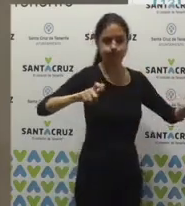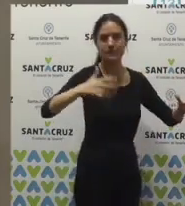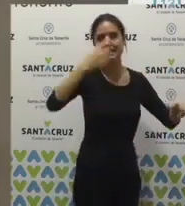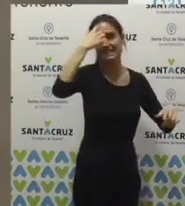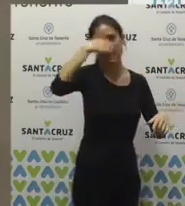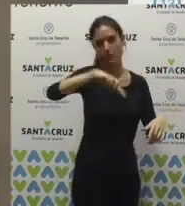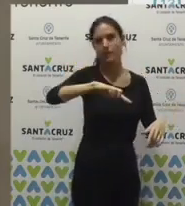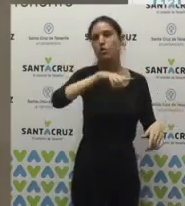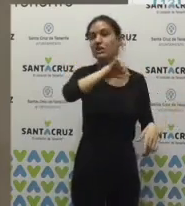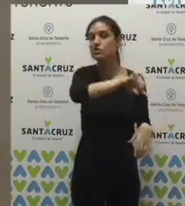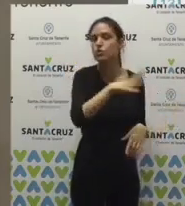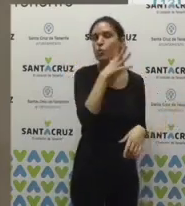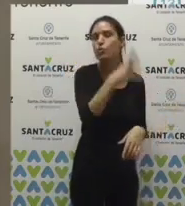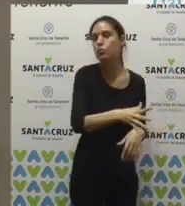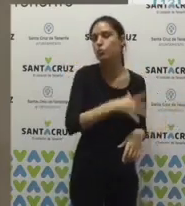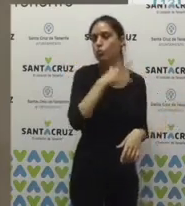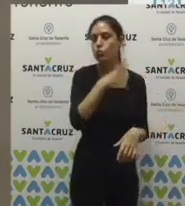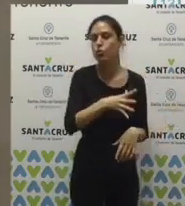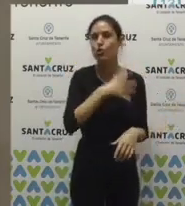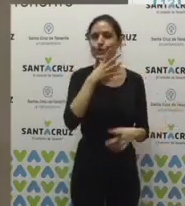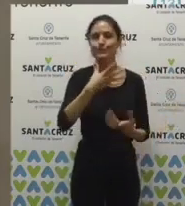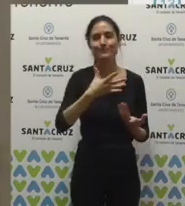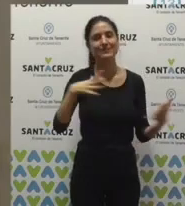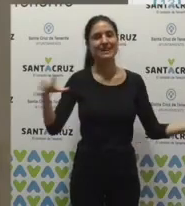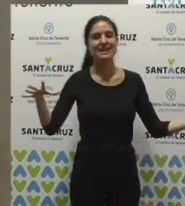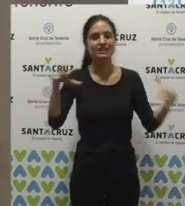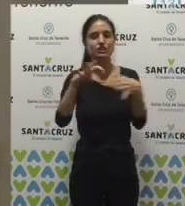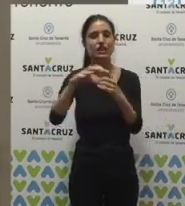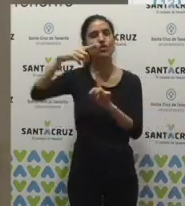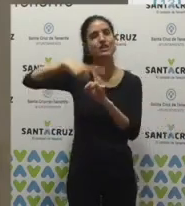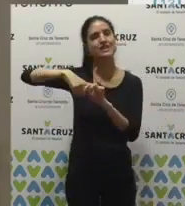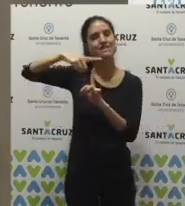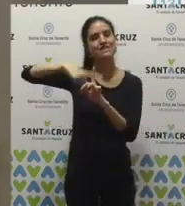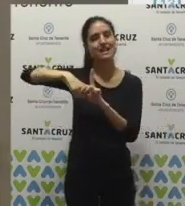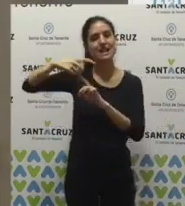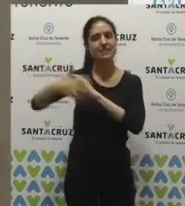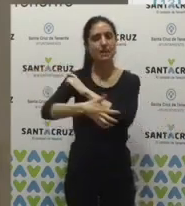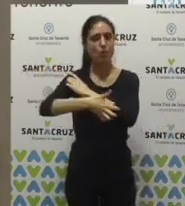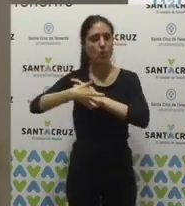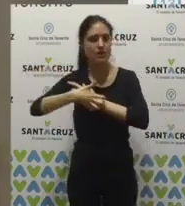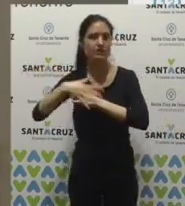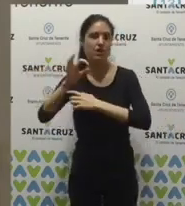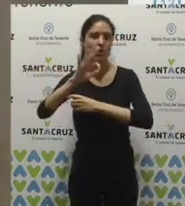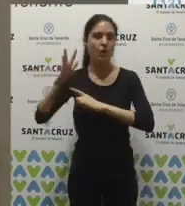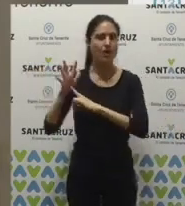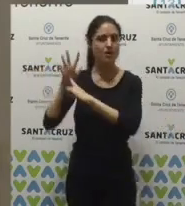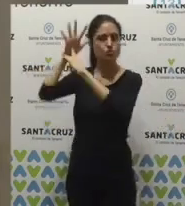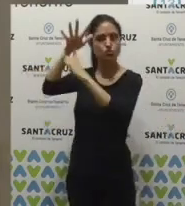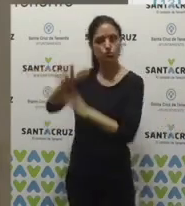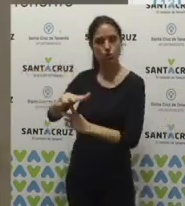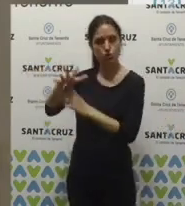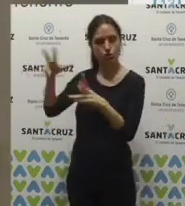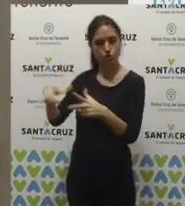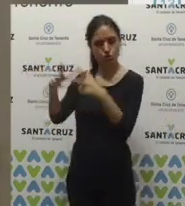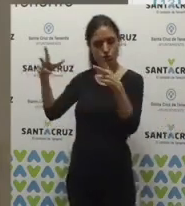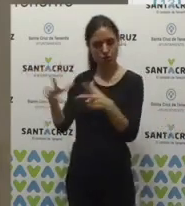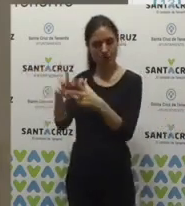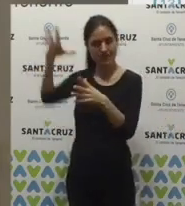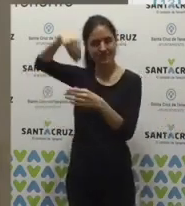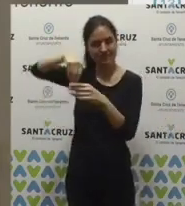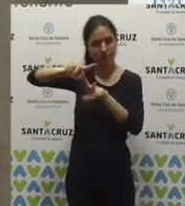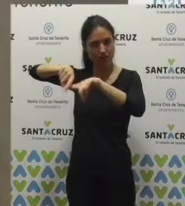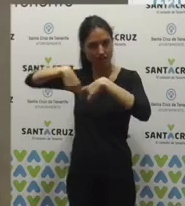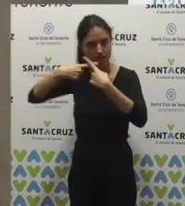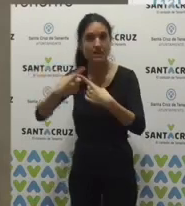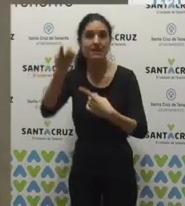ocasiones con unos determinados niveles de pobreza y exclusión social de la unidad familiar por otro hemos visto